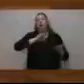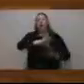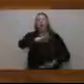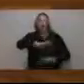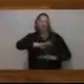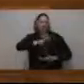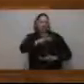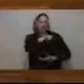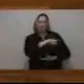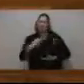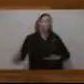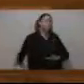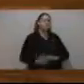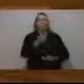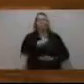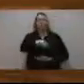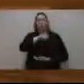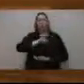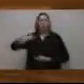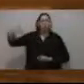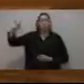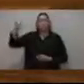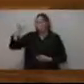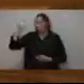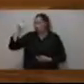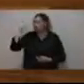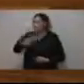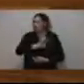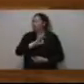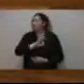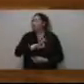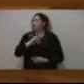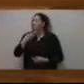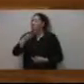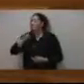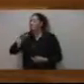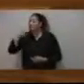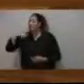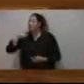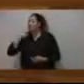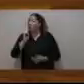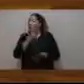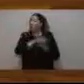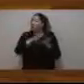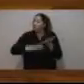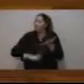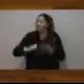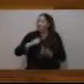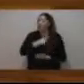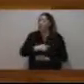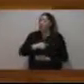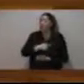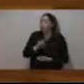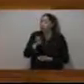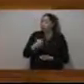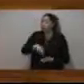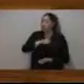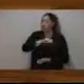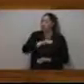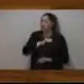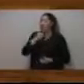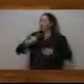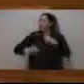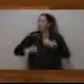más elevada de toda España. Señor Blanco, también nos gustaría que nos explicase el informe de la Comisión Nacional del Mercado y la Competencia